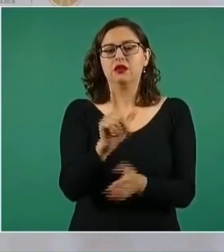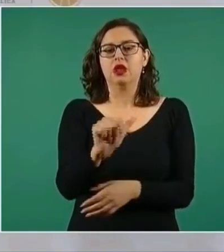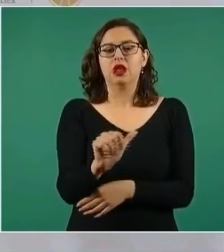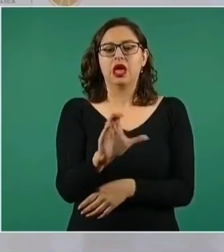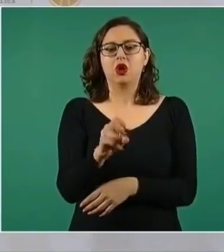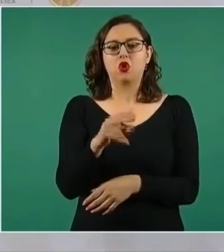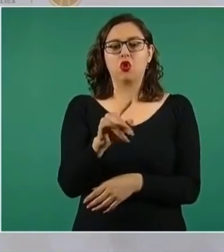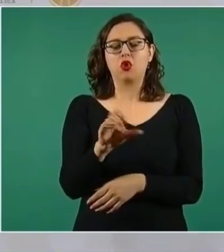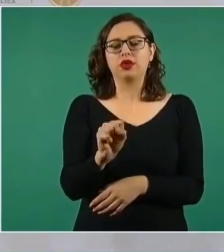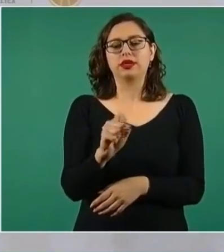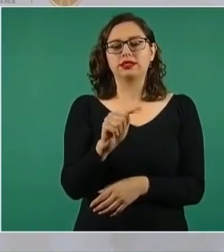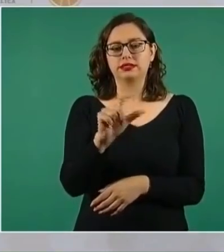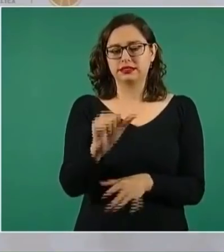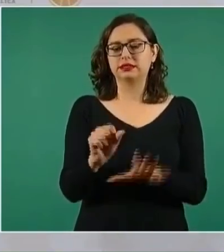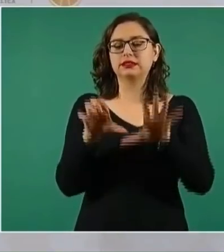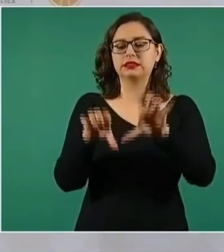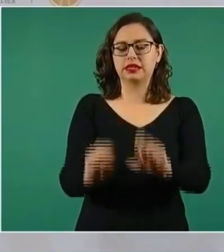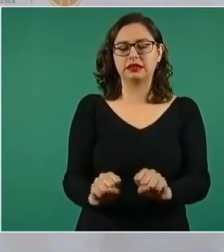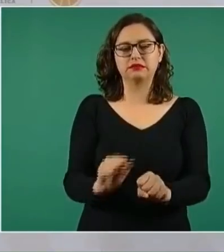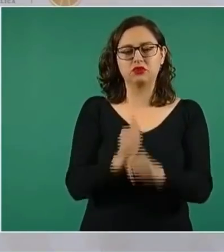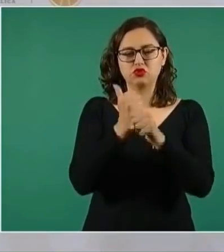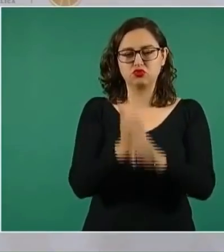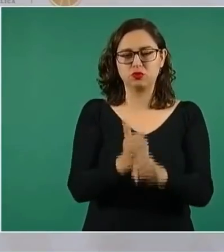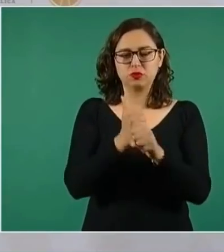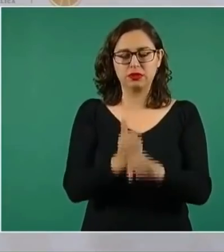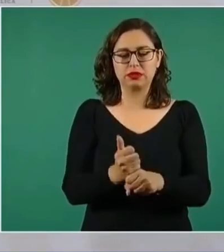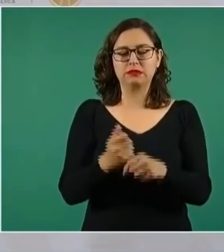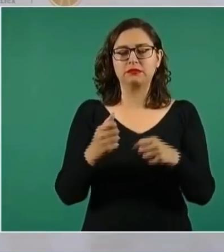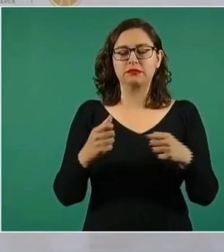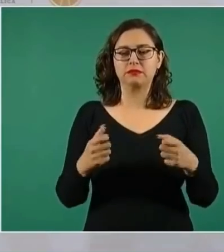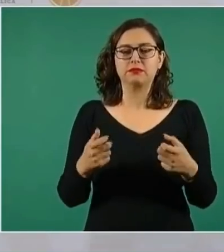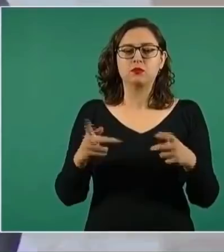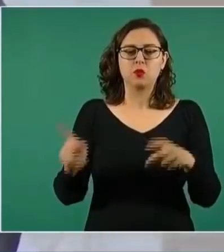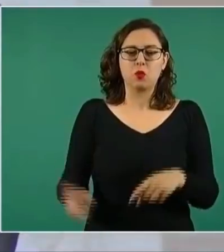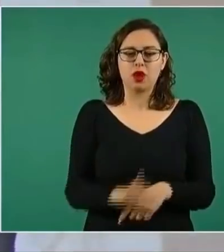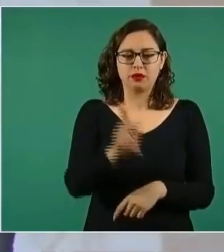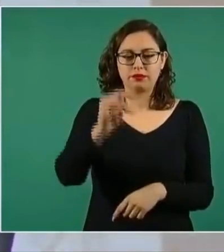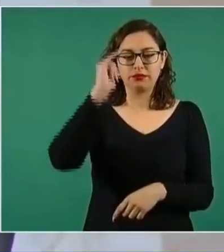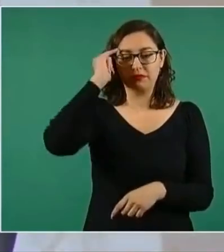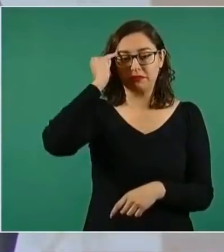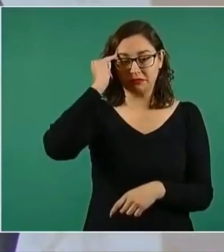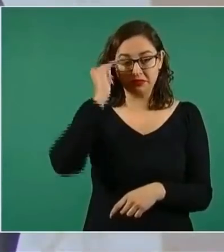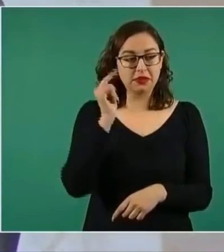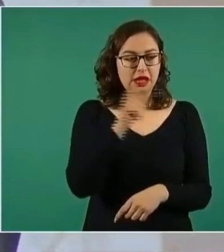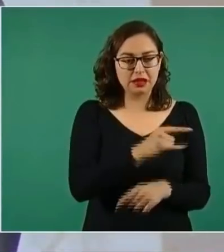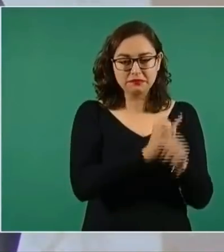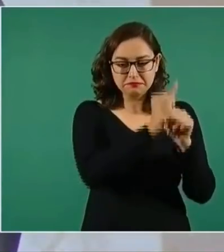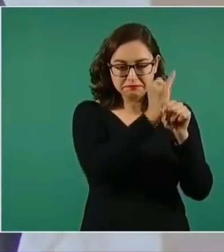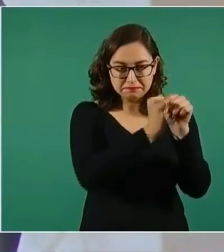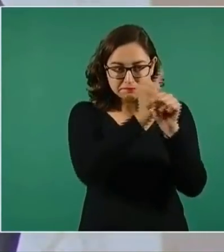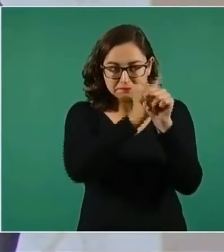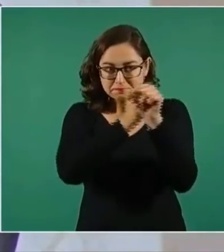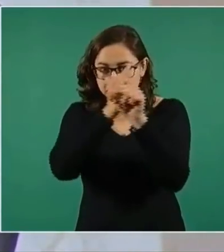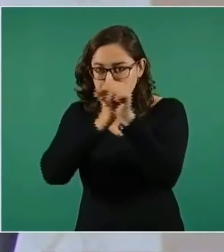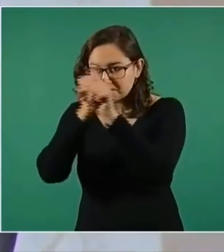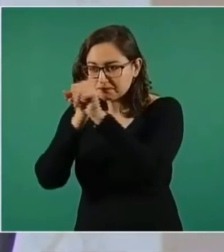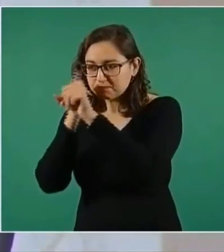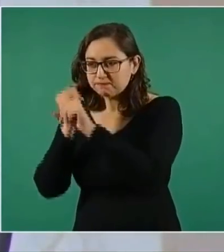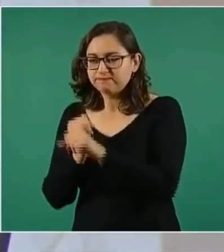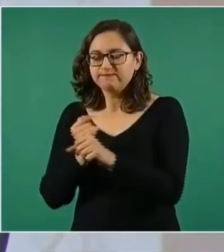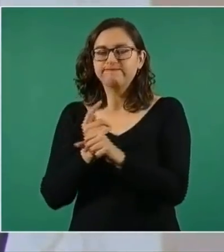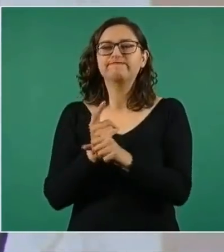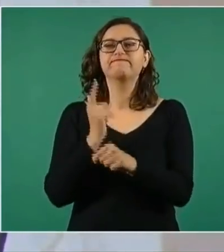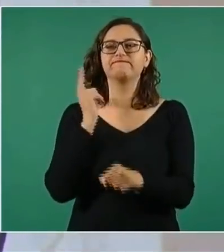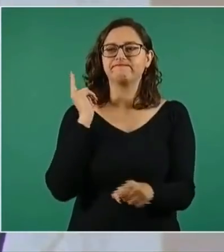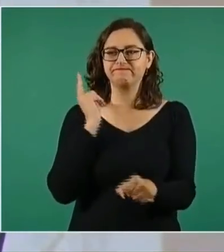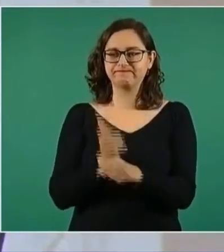de los pueblos originarios, luego de analizar varias fuentes, llega a la